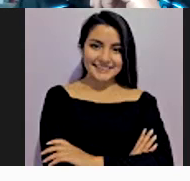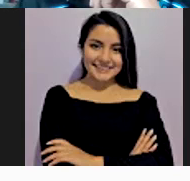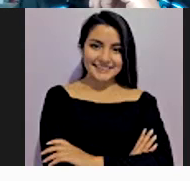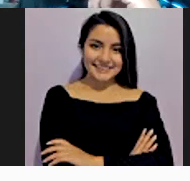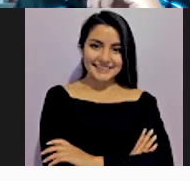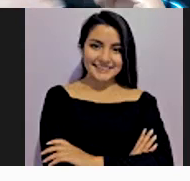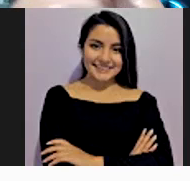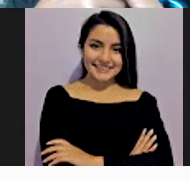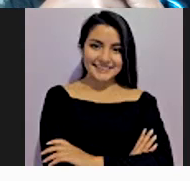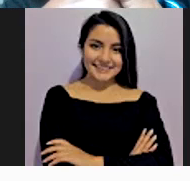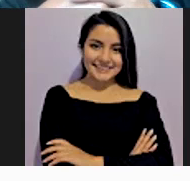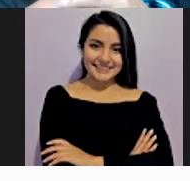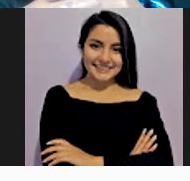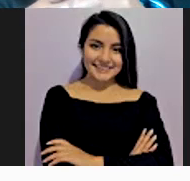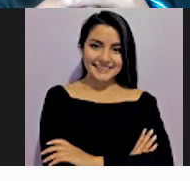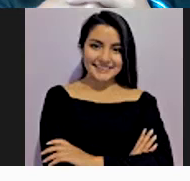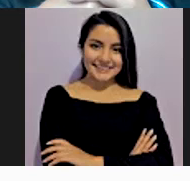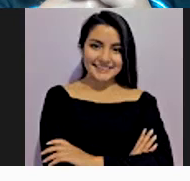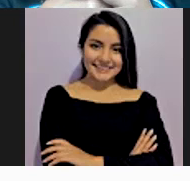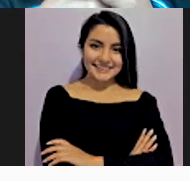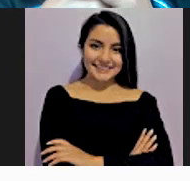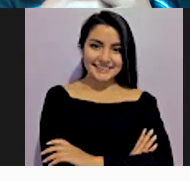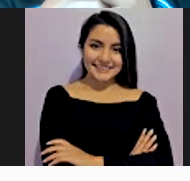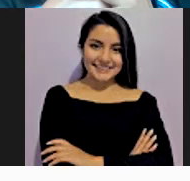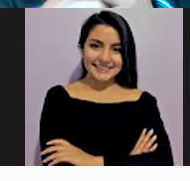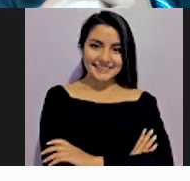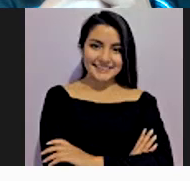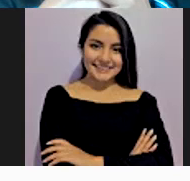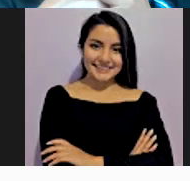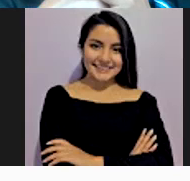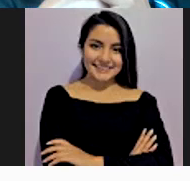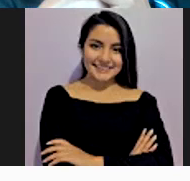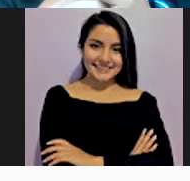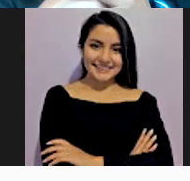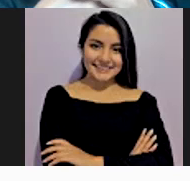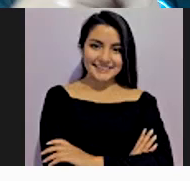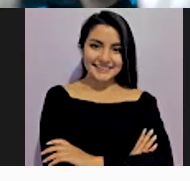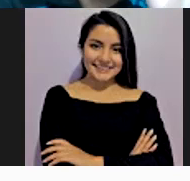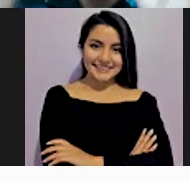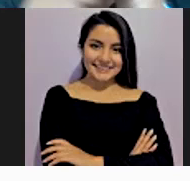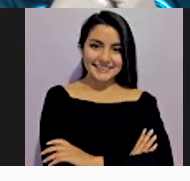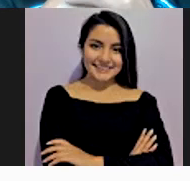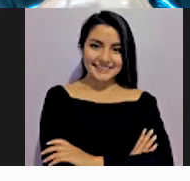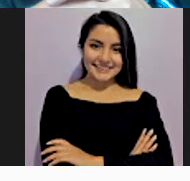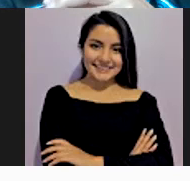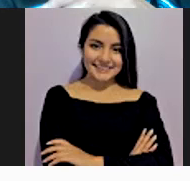No, profe, no tengo esas. Creo que debe ser la parte 2 o algo porque no está. Ya, por ejemplo, verá,